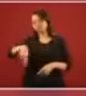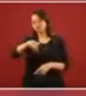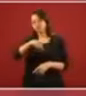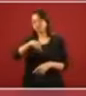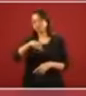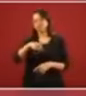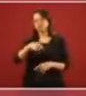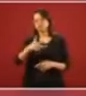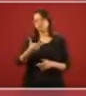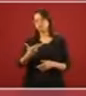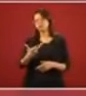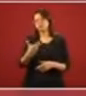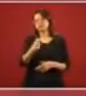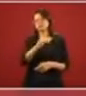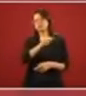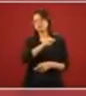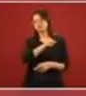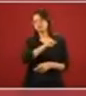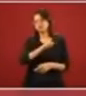a